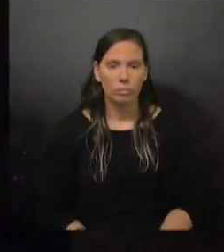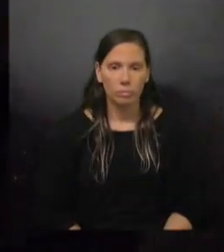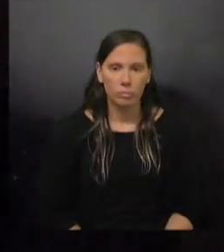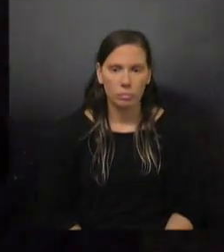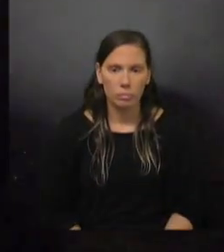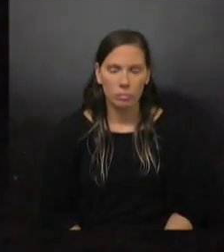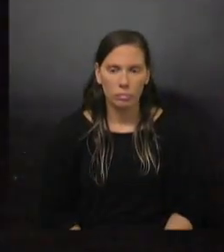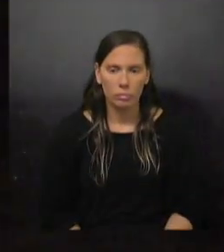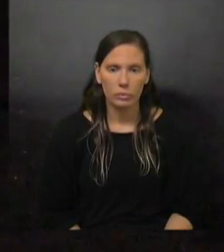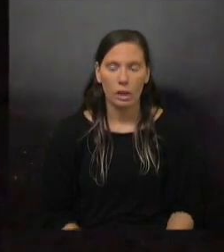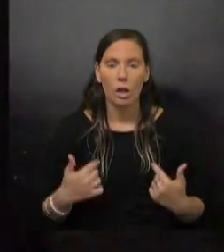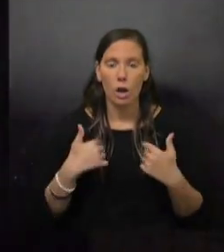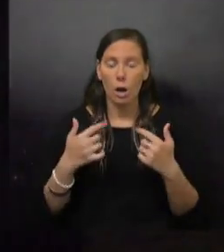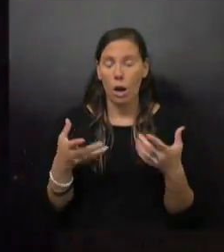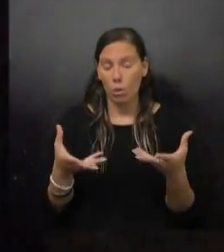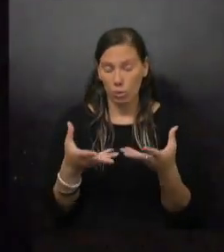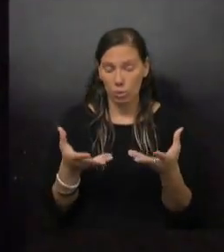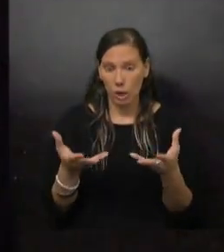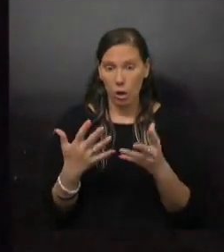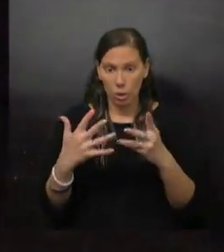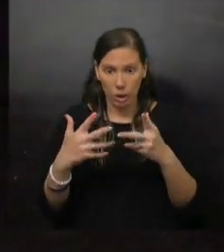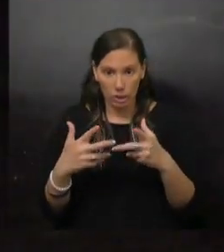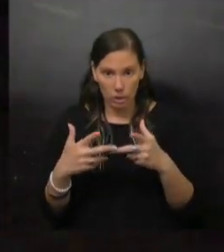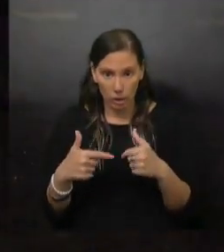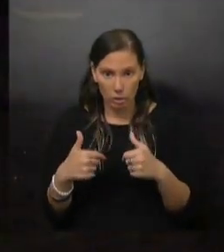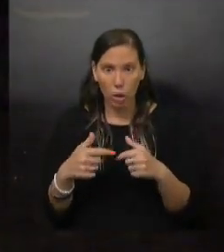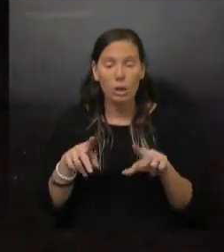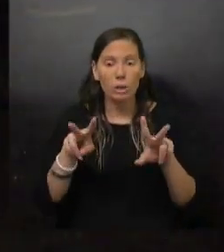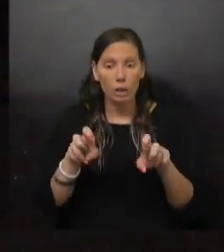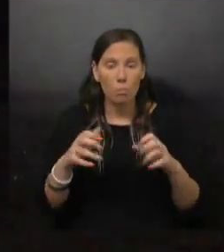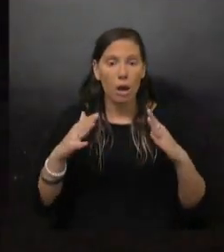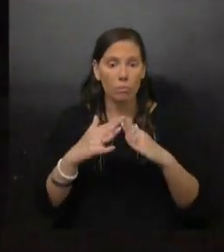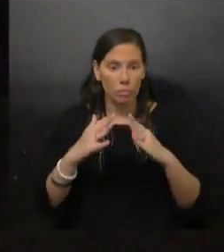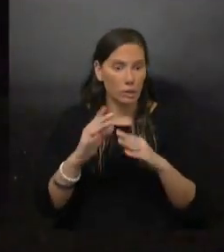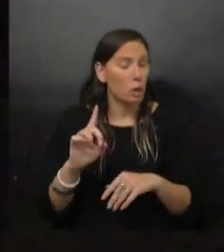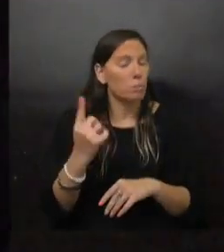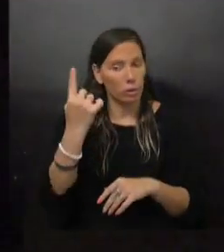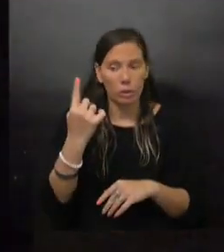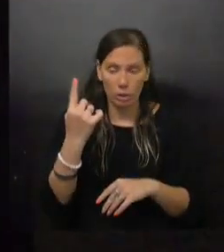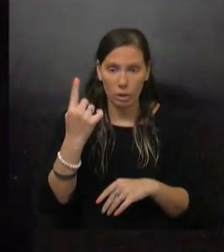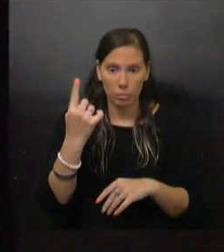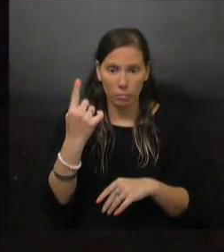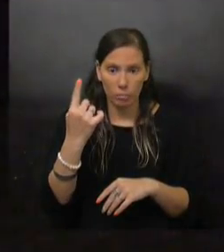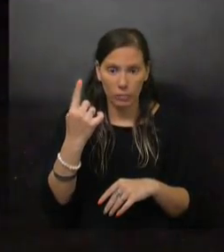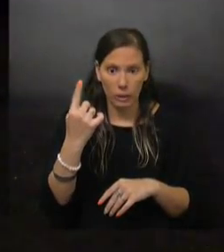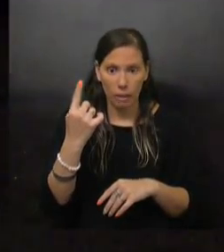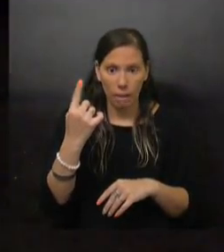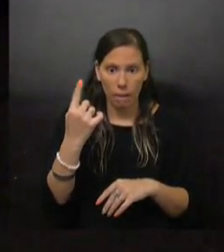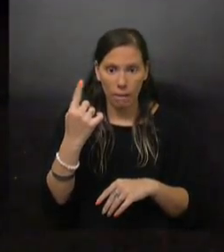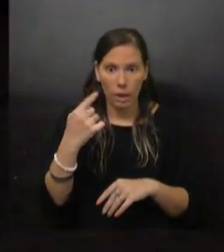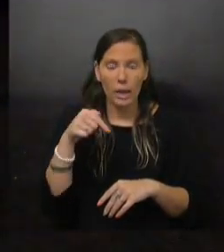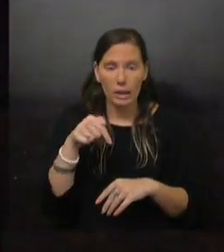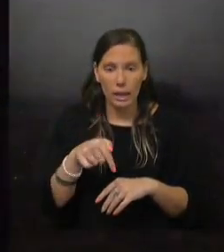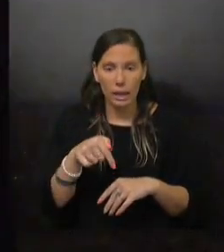hoy la organización está vinculado con colocar el tema de la vivienda como prioridad sobre todo en el en el en este